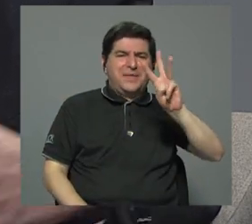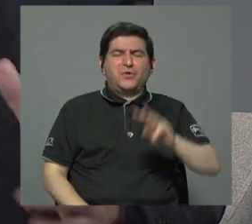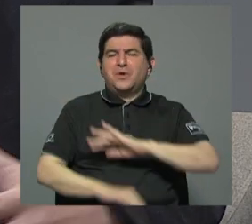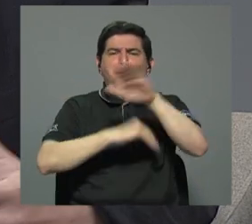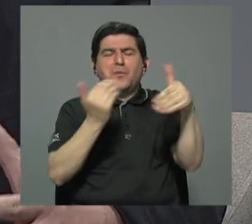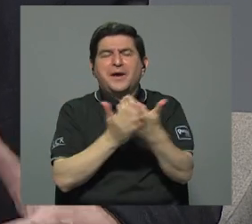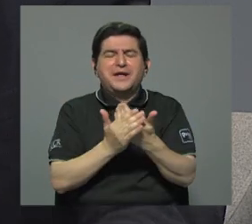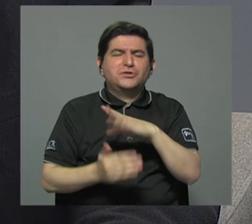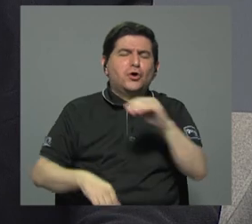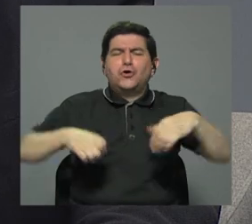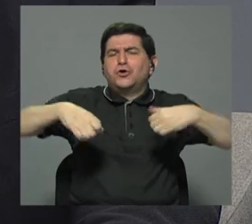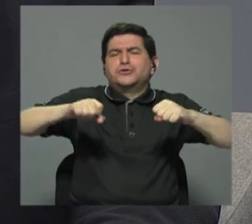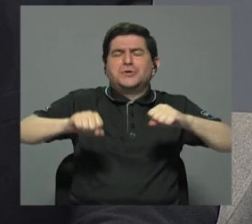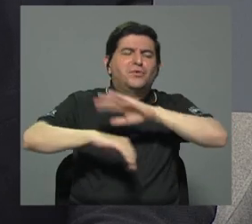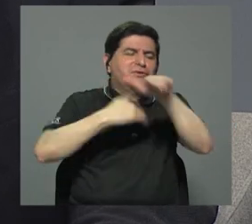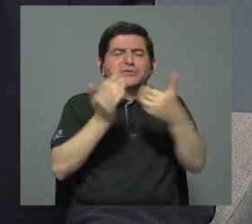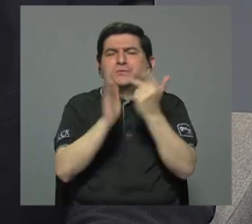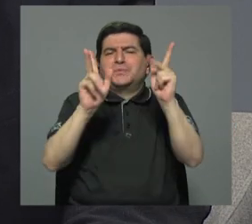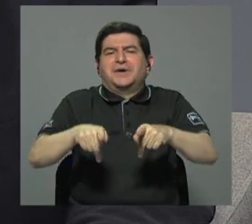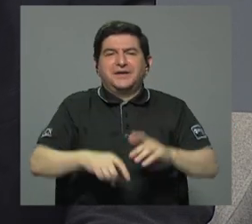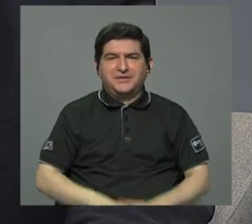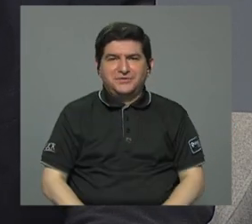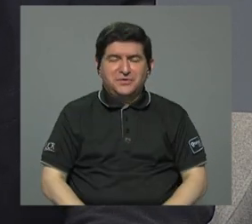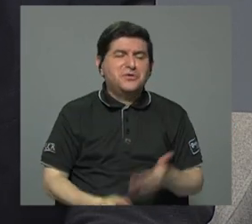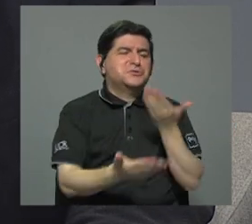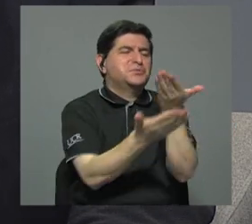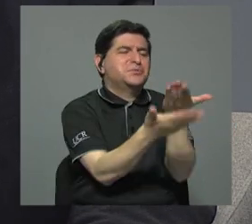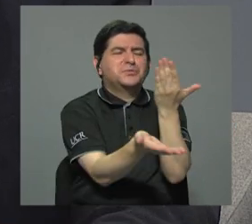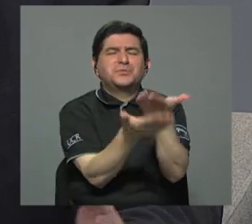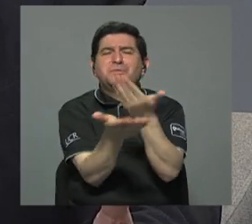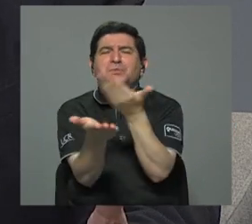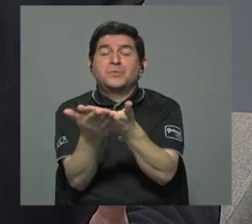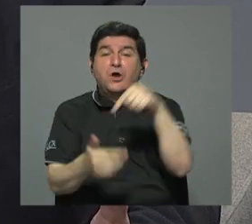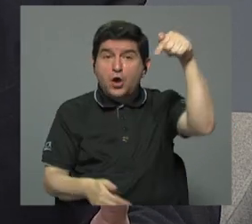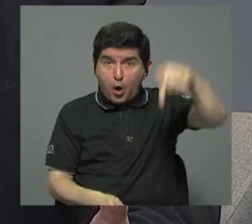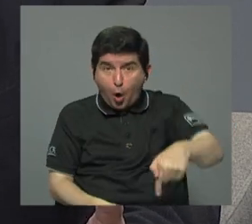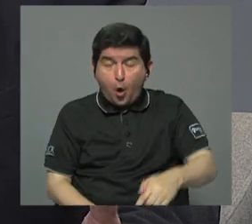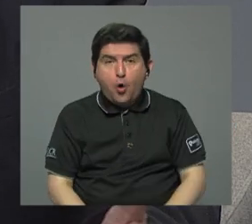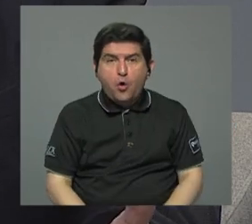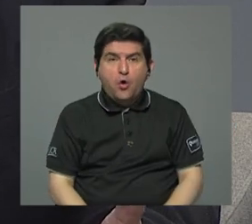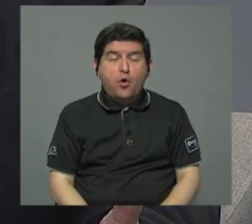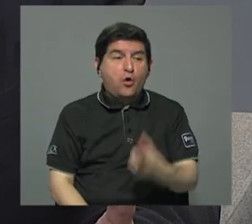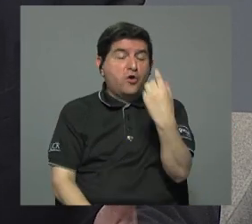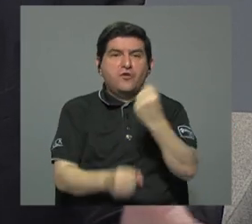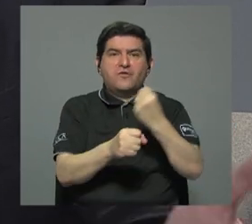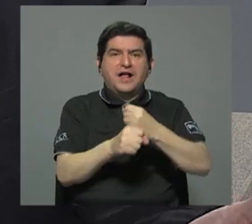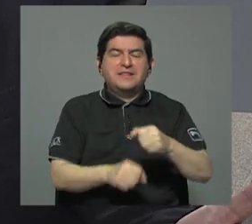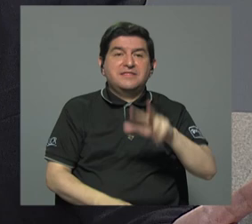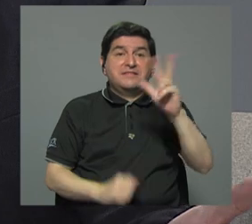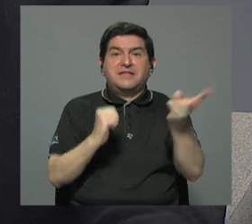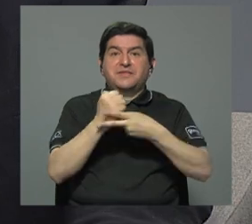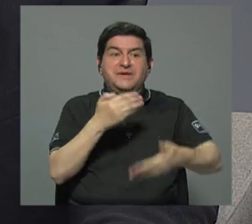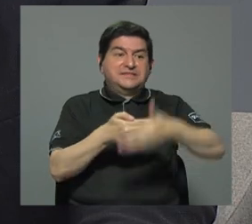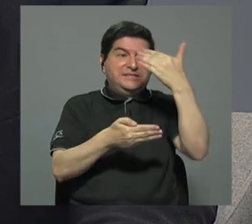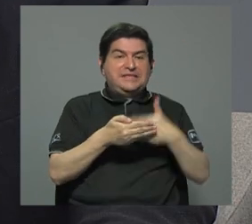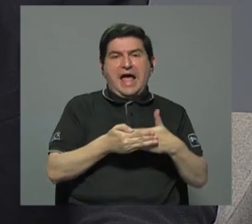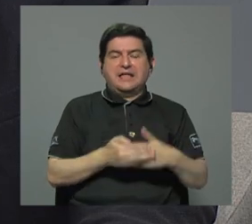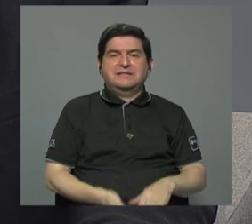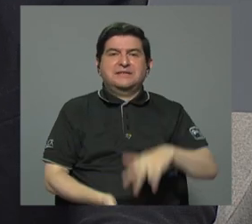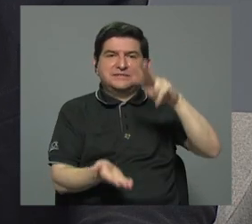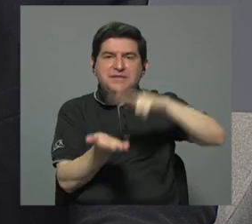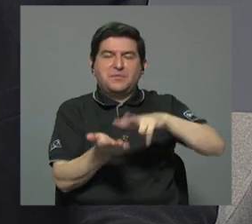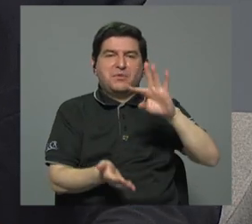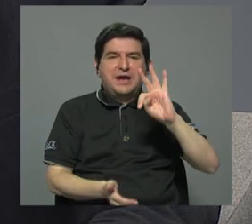y las motocicletas y demás, y otro montón de cosas que andaban ofreciendo. Bueno, hoy estamos con el desempleo casi al triple de lo que teníamos antes de la aprobación del